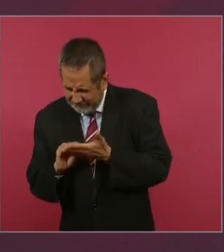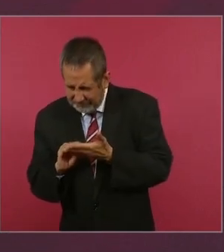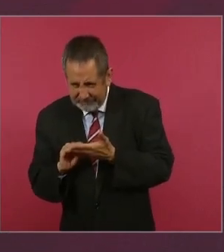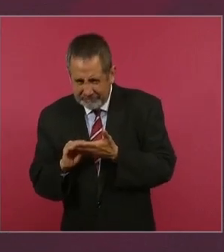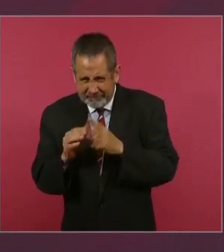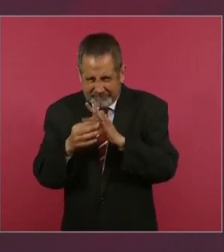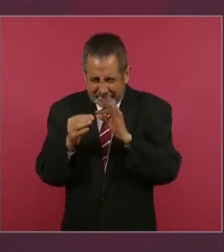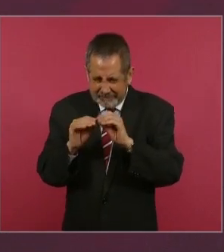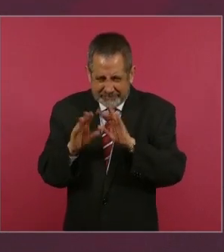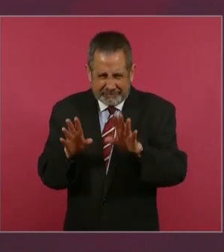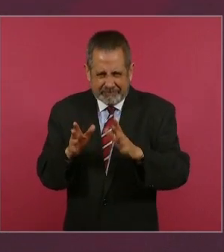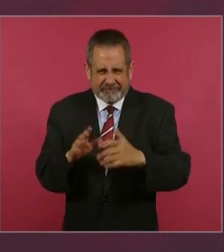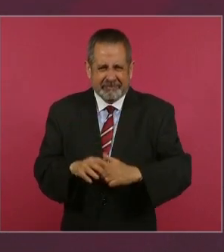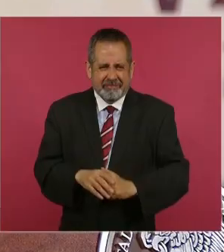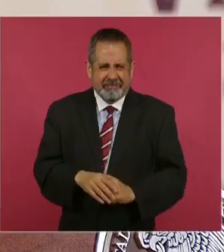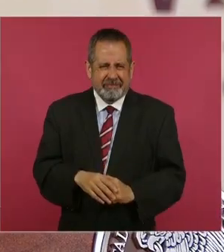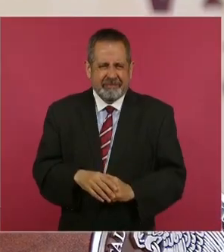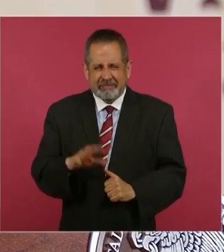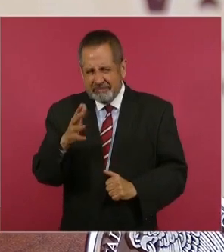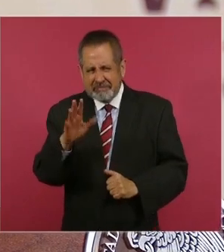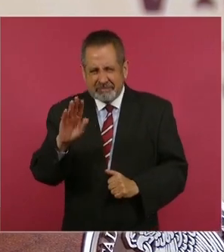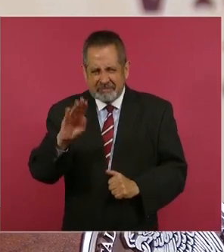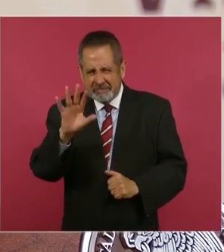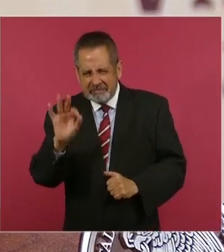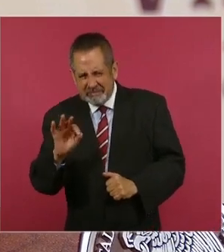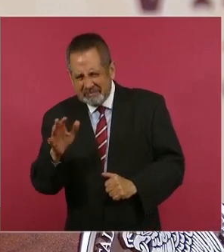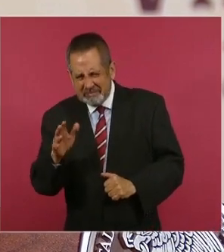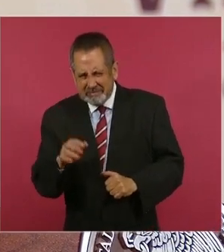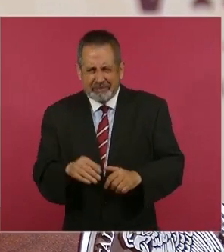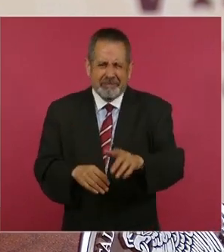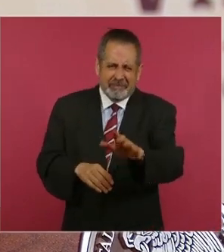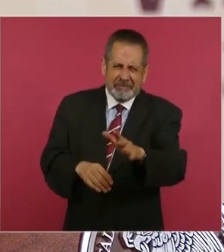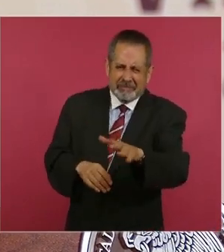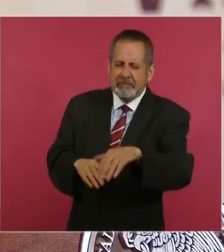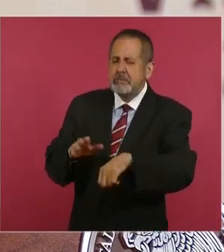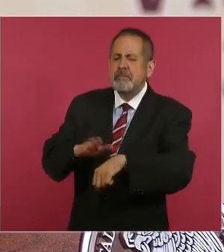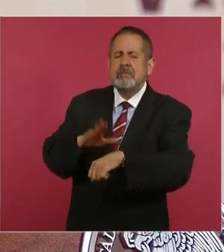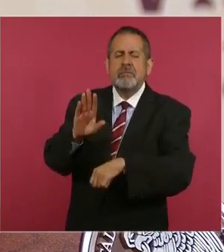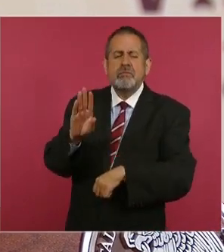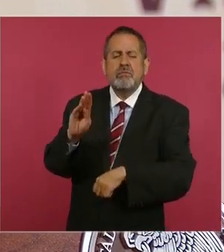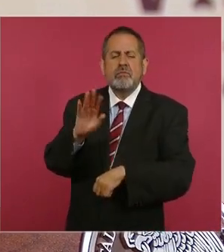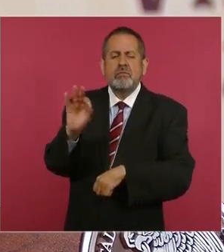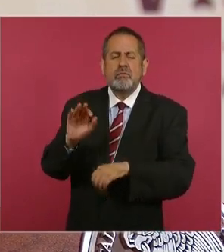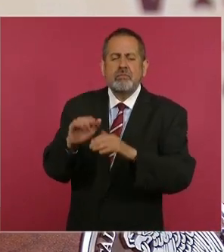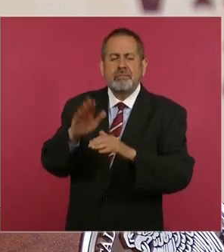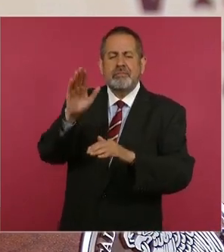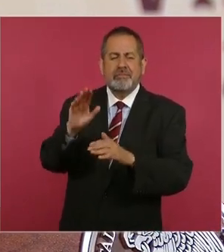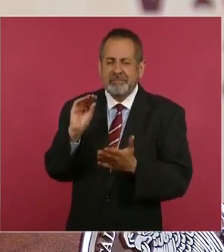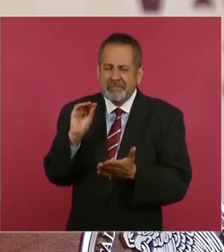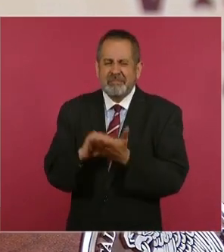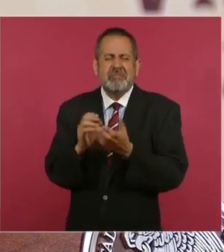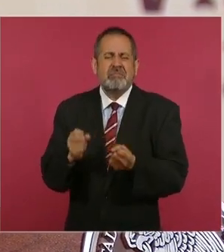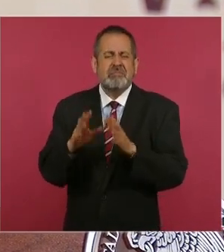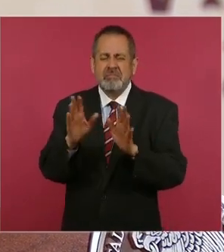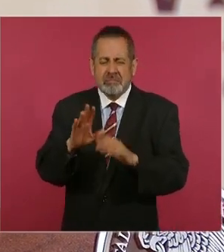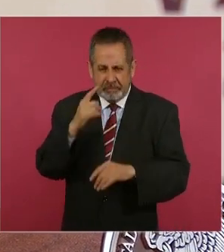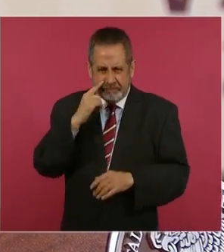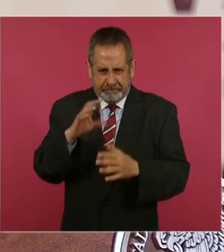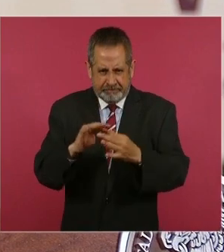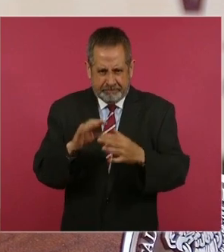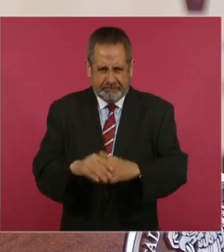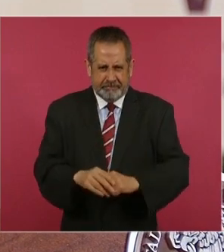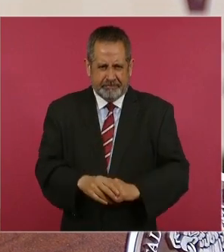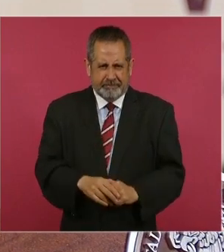matizamos sería como al 95 por más del 90 vamos a pero no quisimos ponerlo así